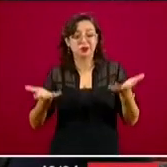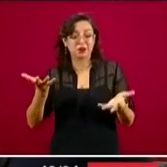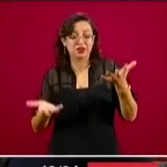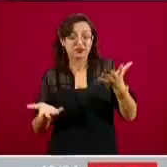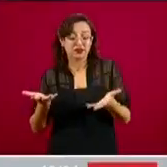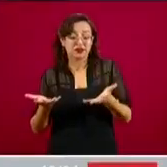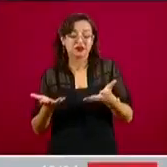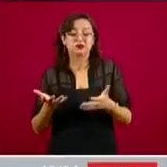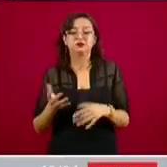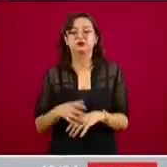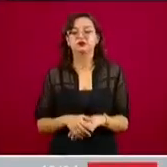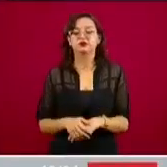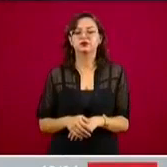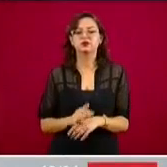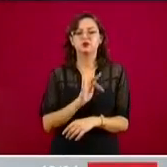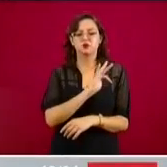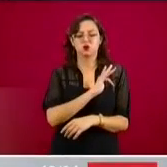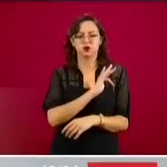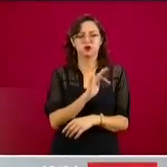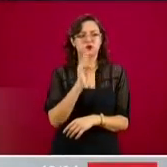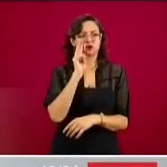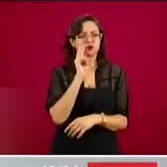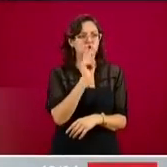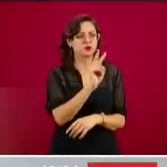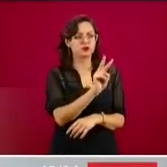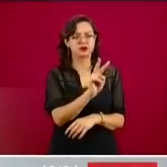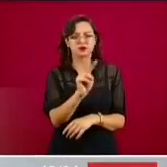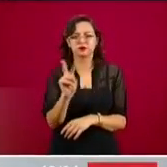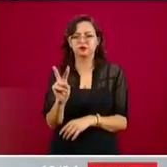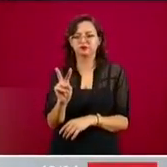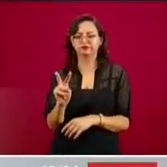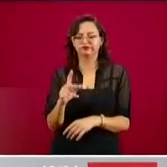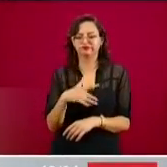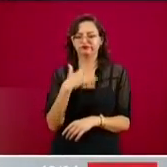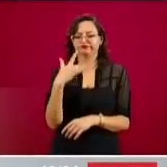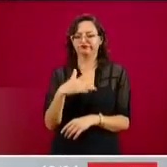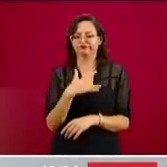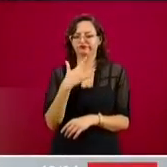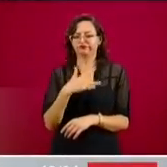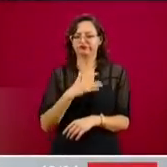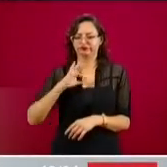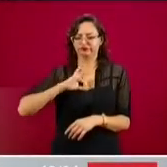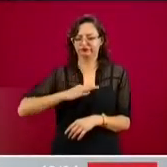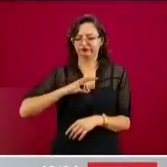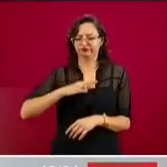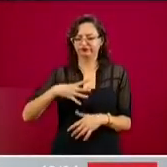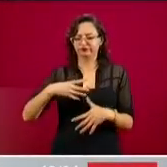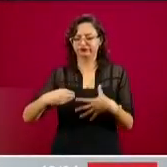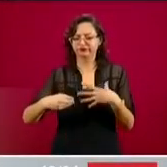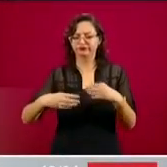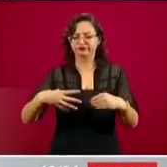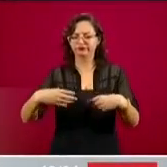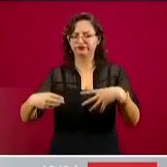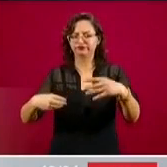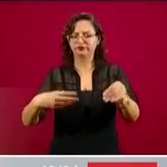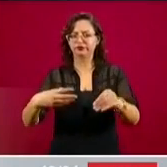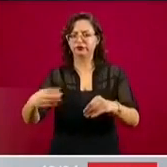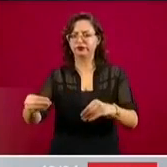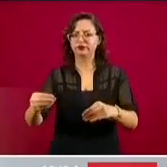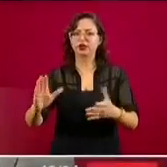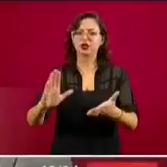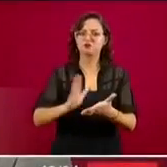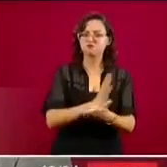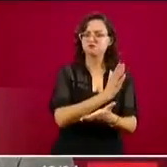observación lo que nos permite es predecir el comportamiento en forma diferencial. Y como